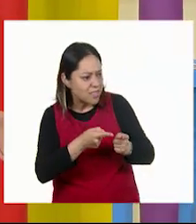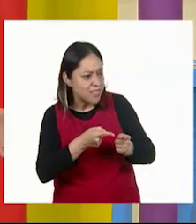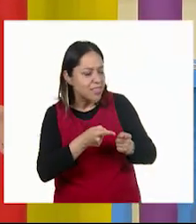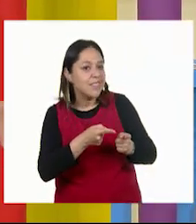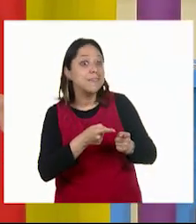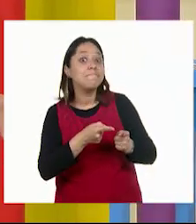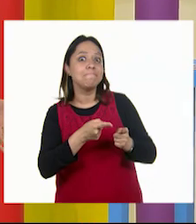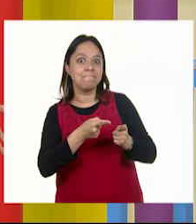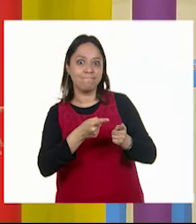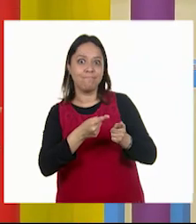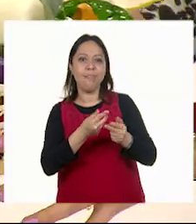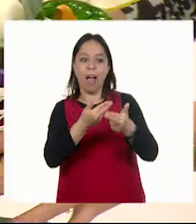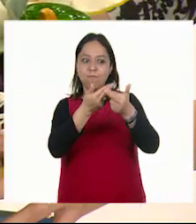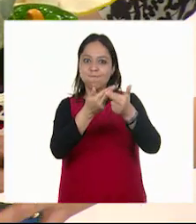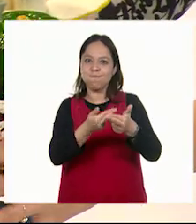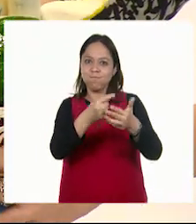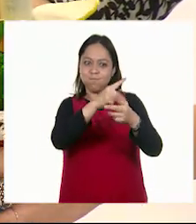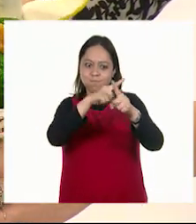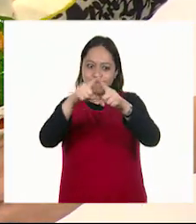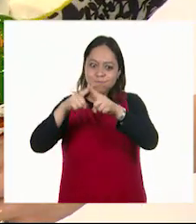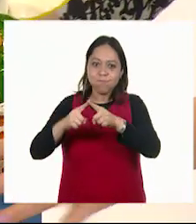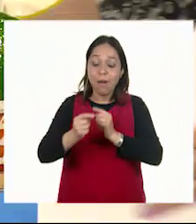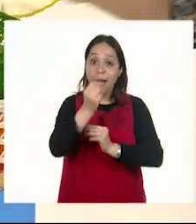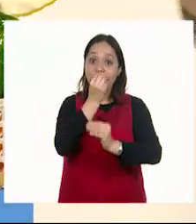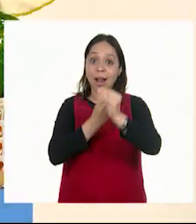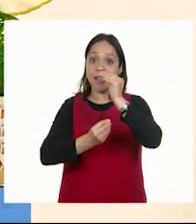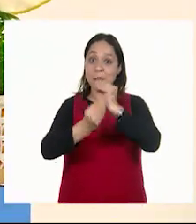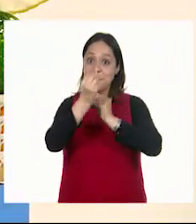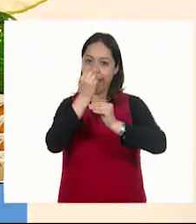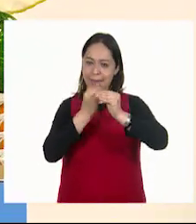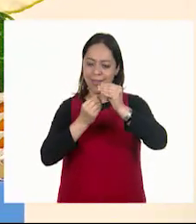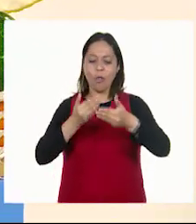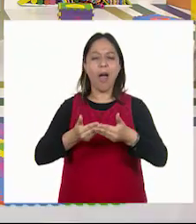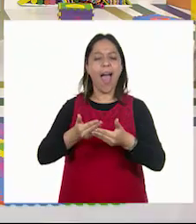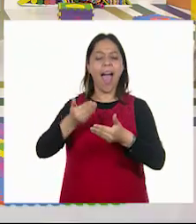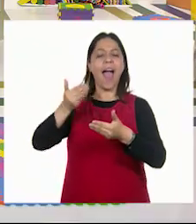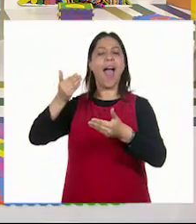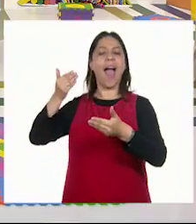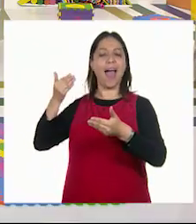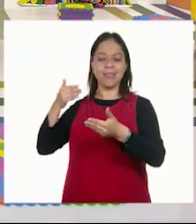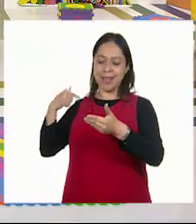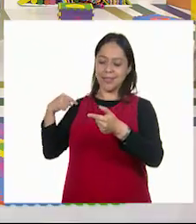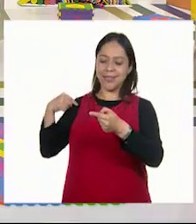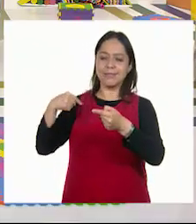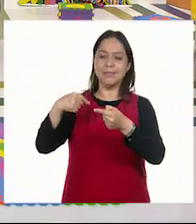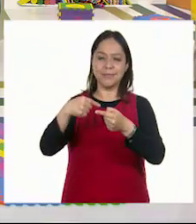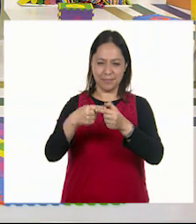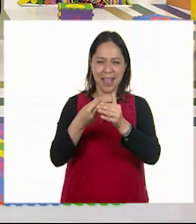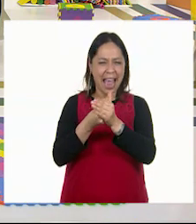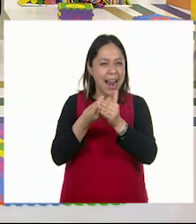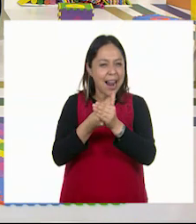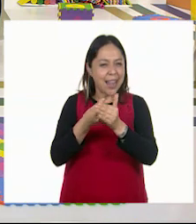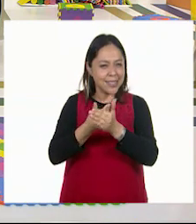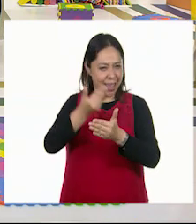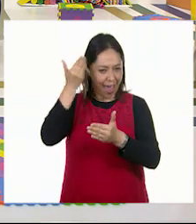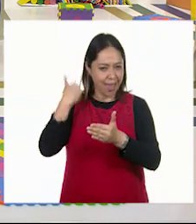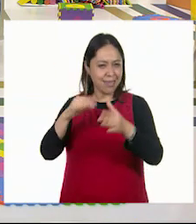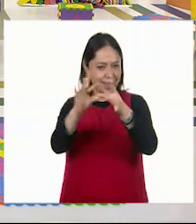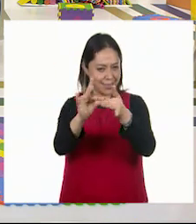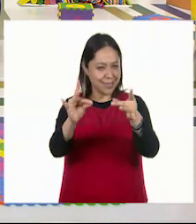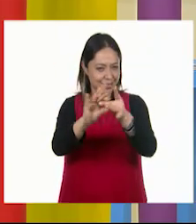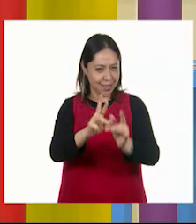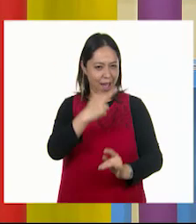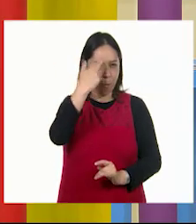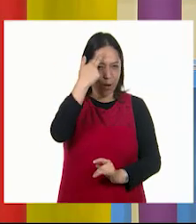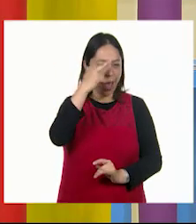muchos deliciosos alimentos de los que hemos estado platicando desde la sesión anterior. ¿Lo recuerdas? Ay, claro que sí.